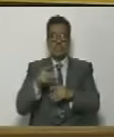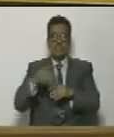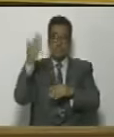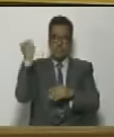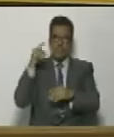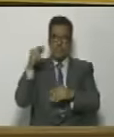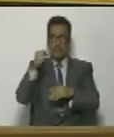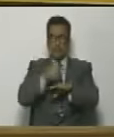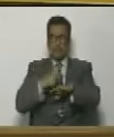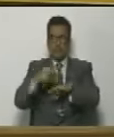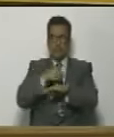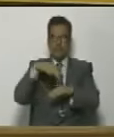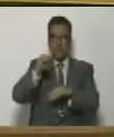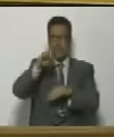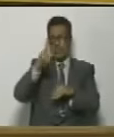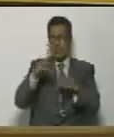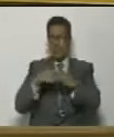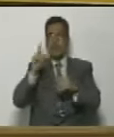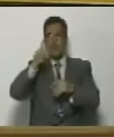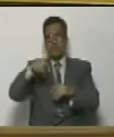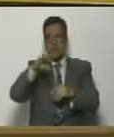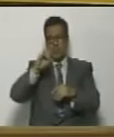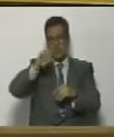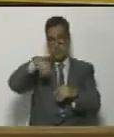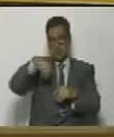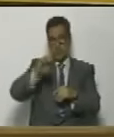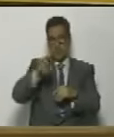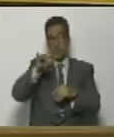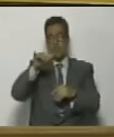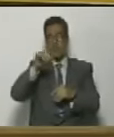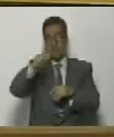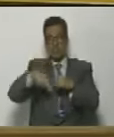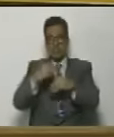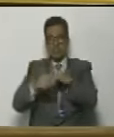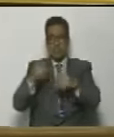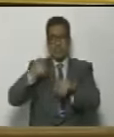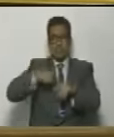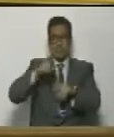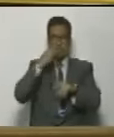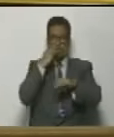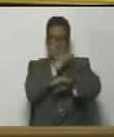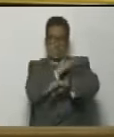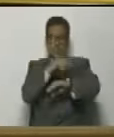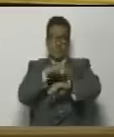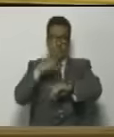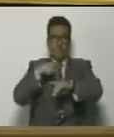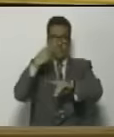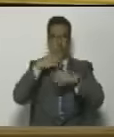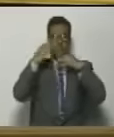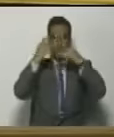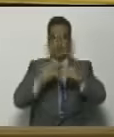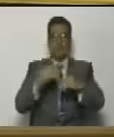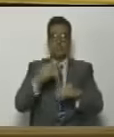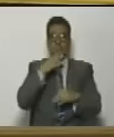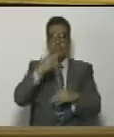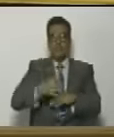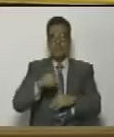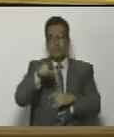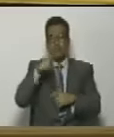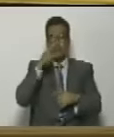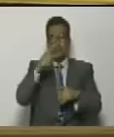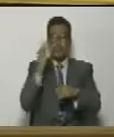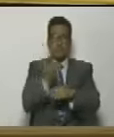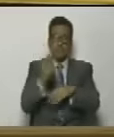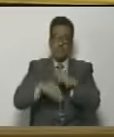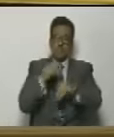anteriores gobiernos de Acción Democrática y de COPEI. En consecuencia, tenemos la moral y la dignidad para decir que ese tipo